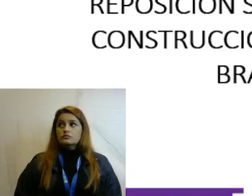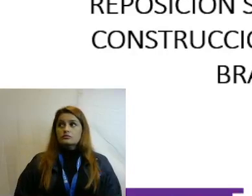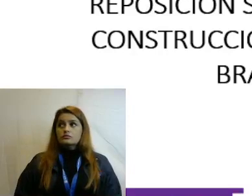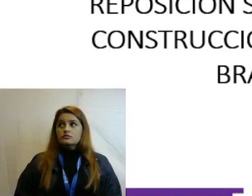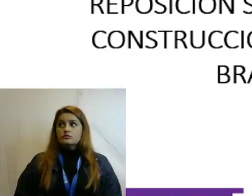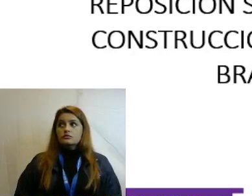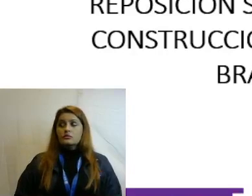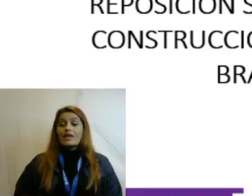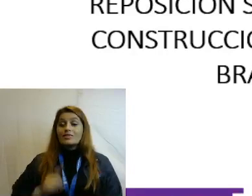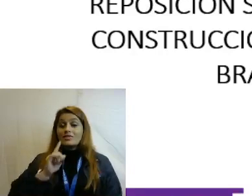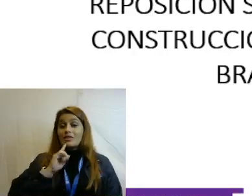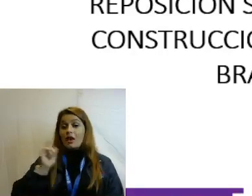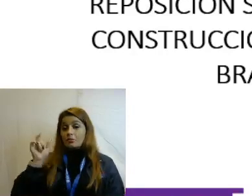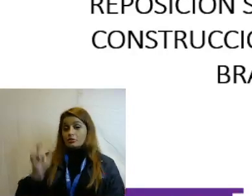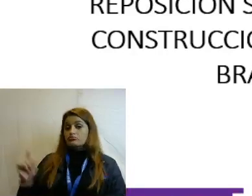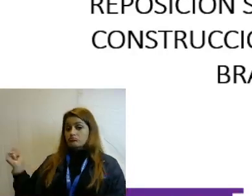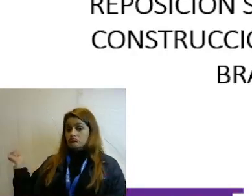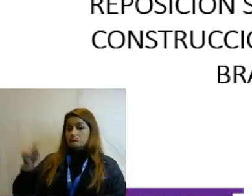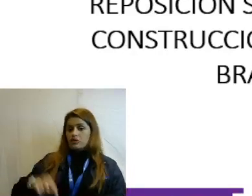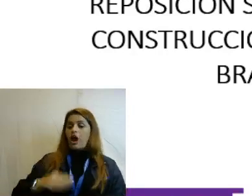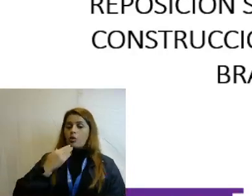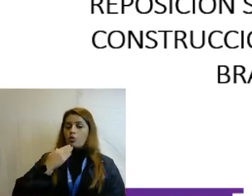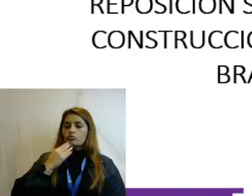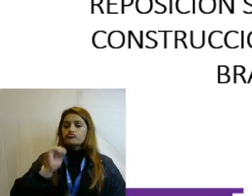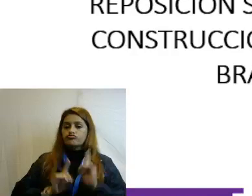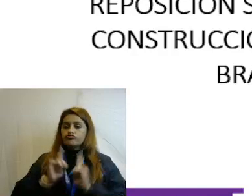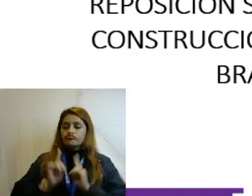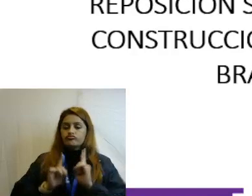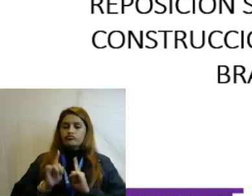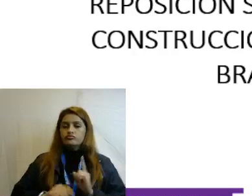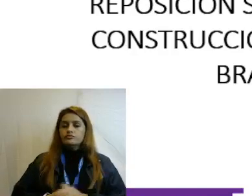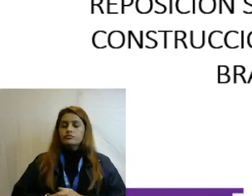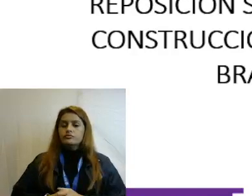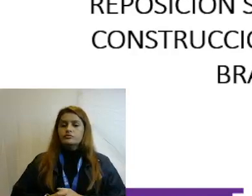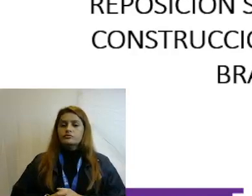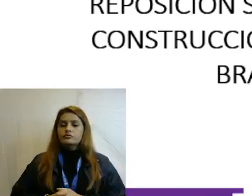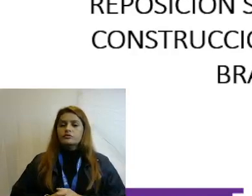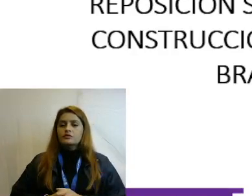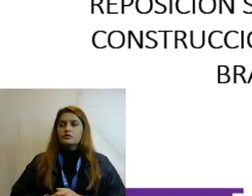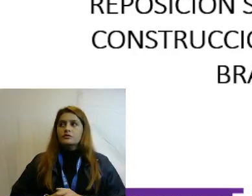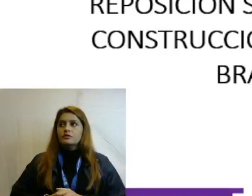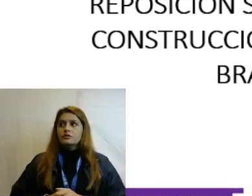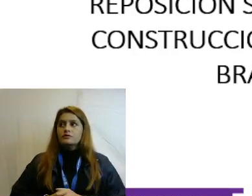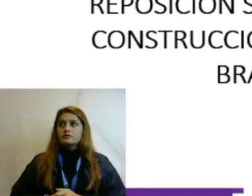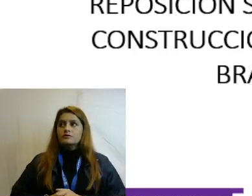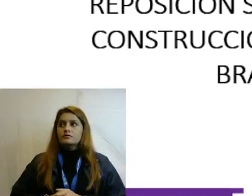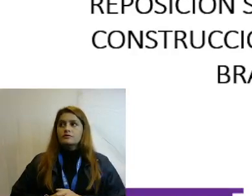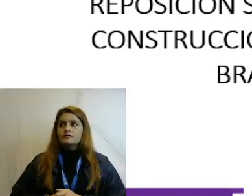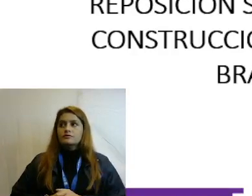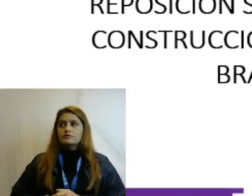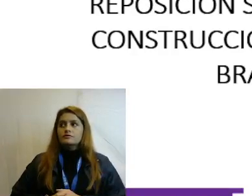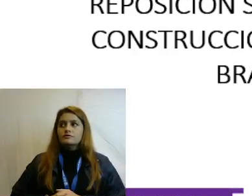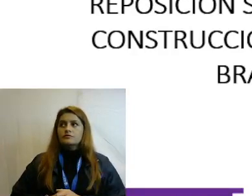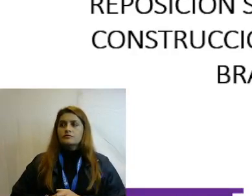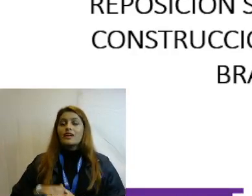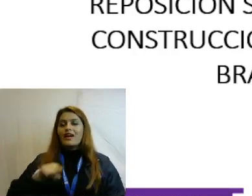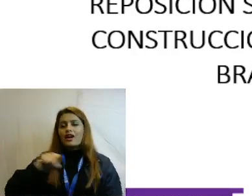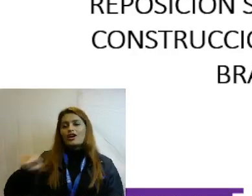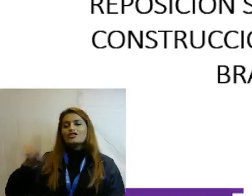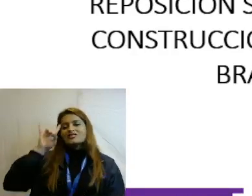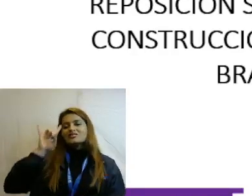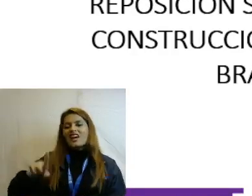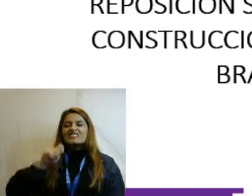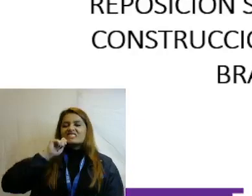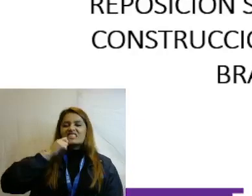está no acompañado Don Ramón Mallea, ¿cierto? Y Claudia de la casa. Y que más que ellos saben lo que ha